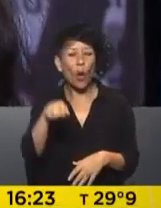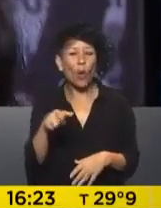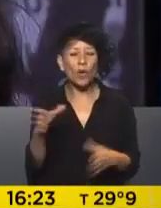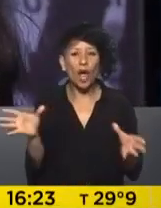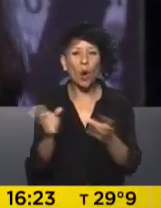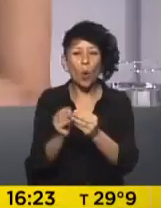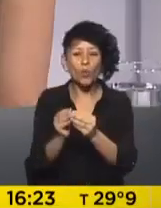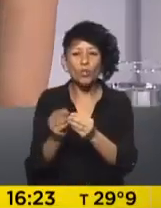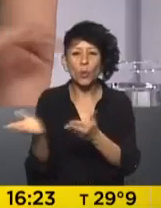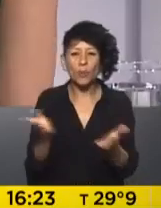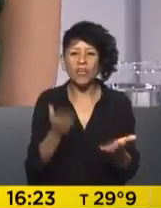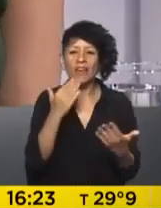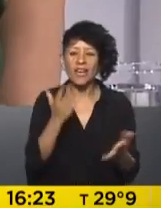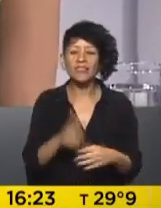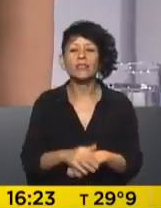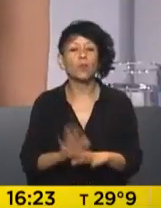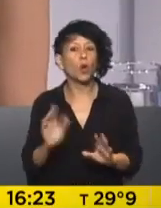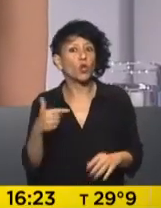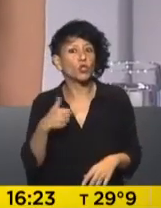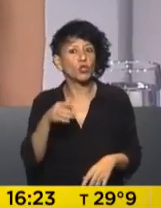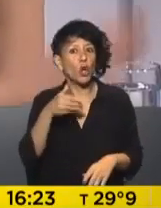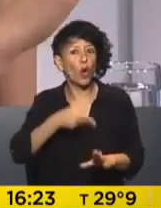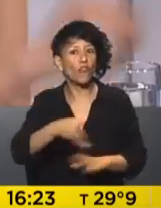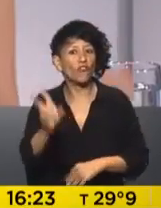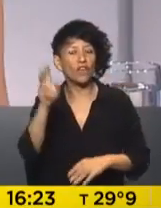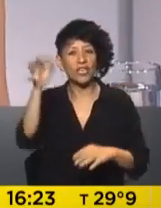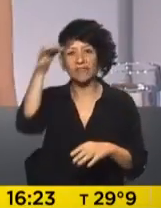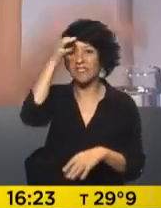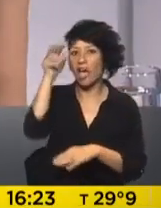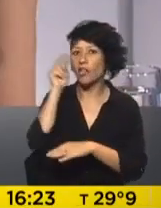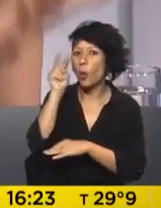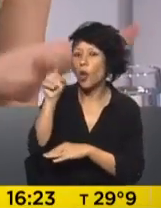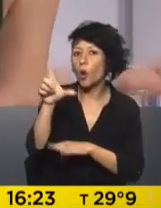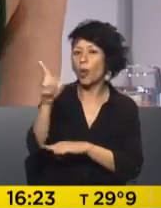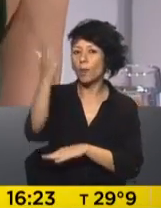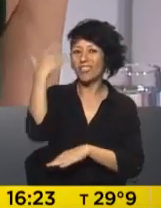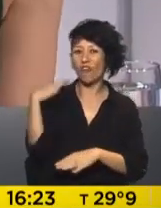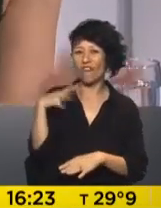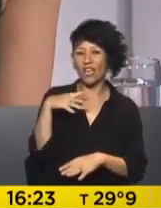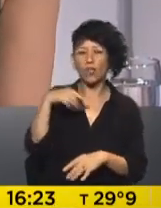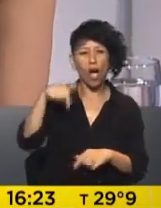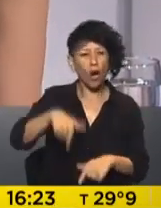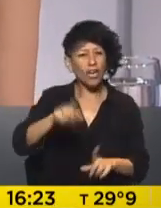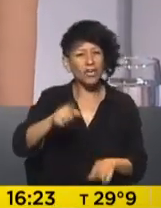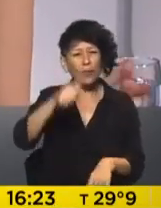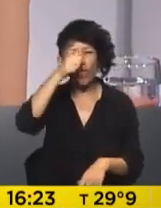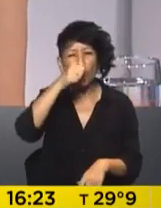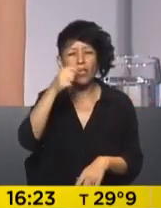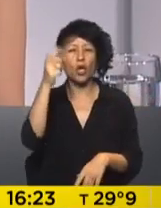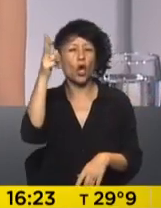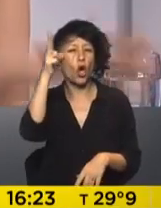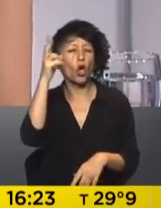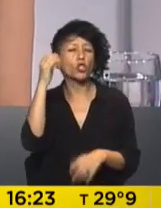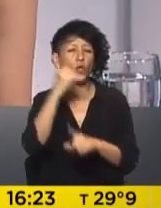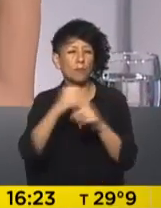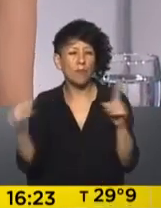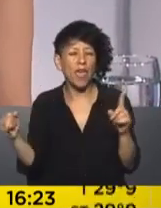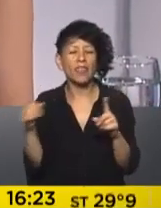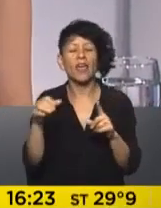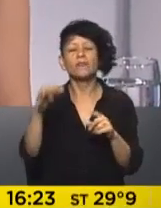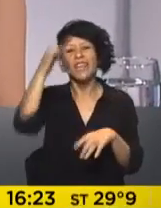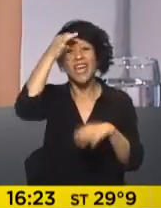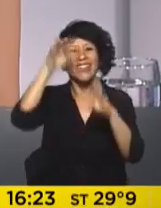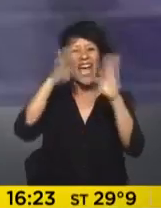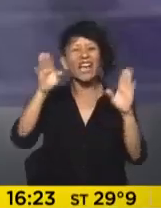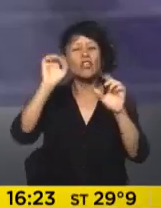gracias. Sol. Bueno, yo tuve el placer de ir a ver la obra el lunes feriado, que ahora está los domingos 20:30 en Teatro El Grito. Ya voy tirando